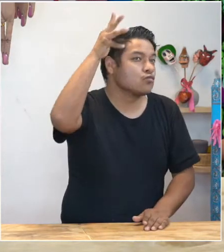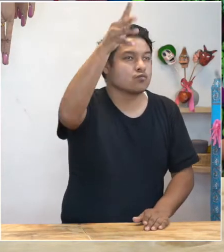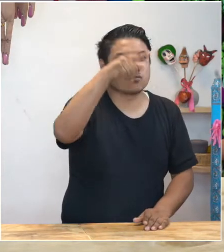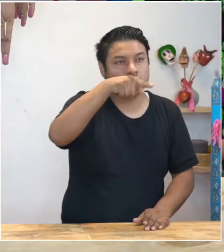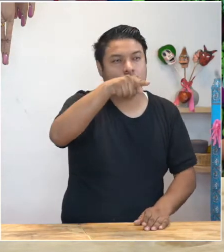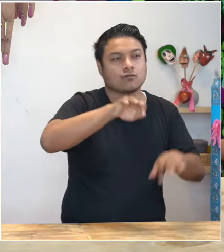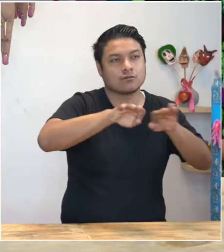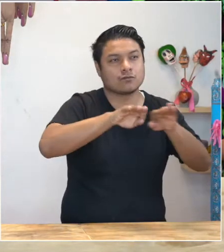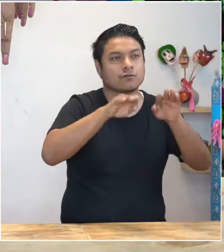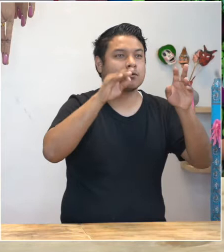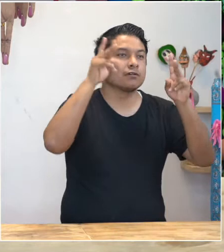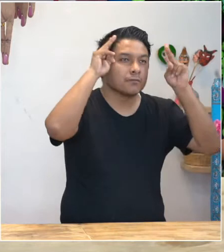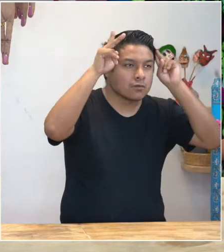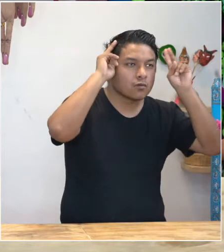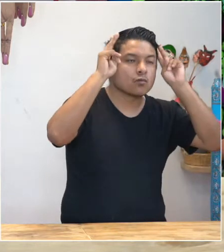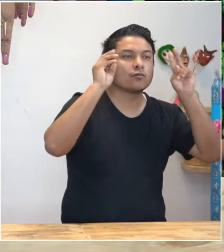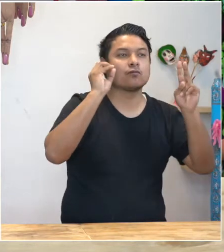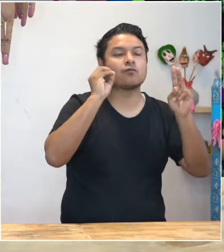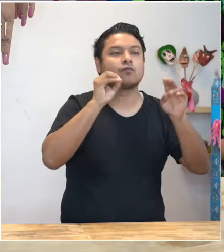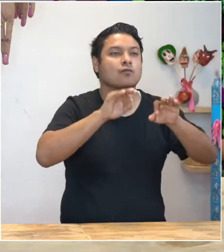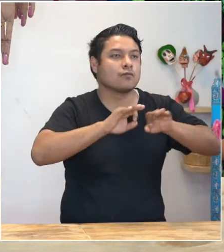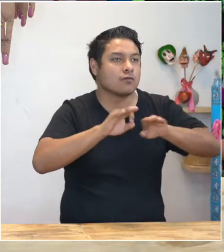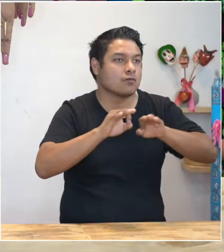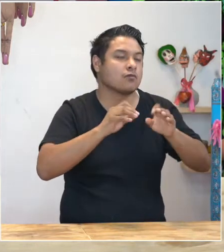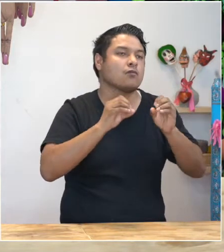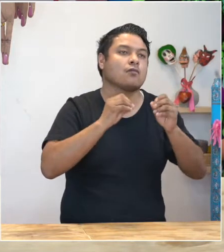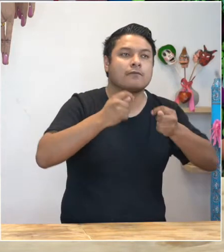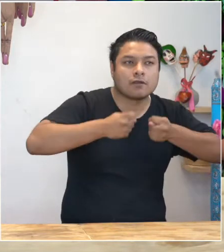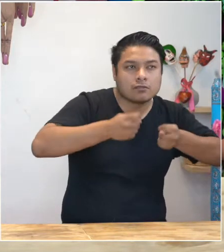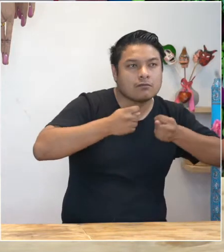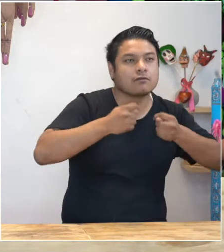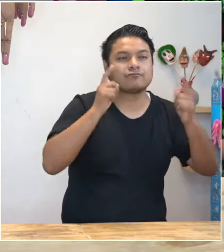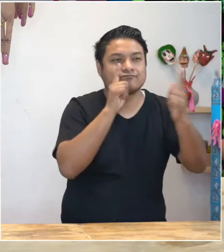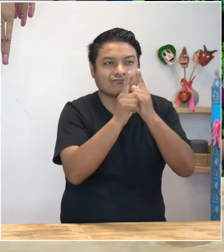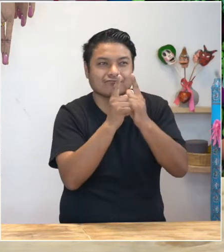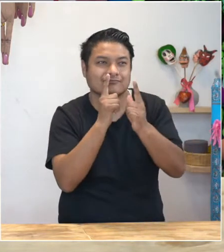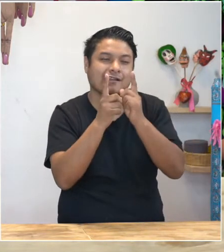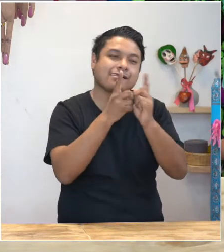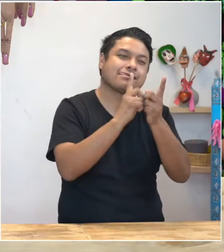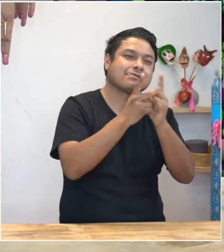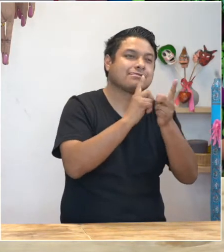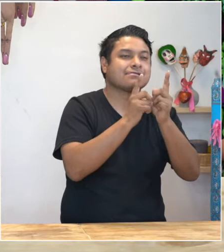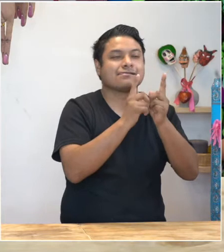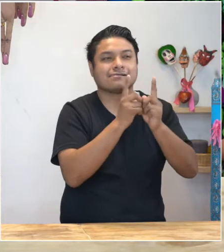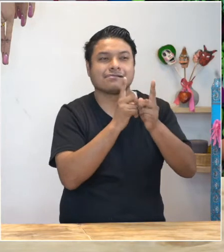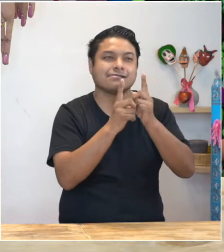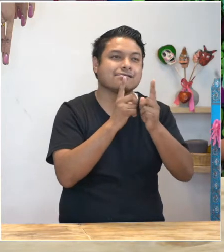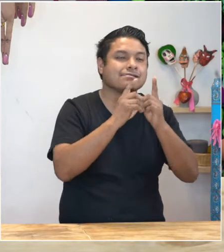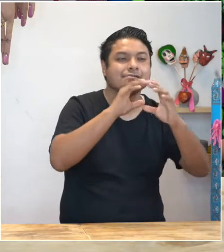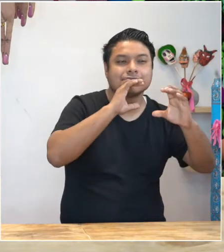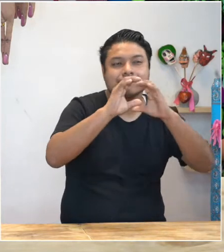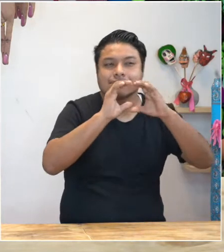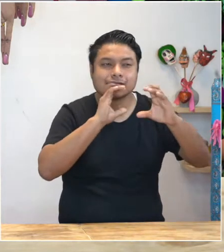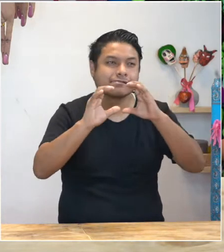que ustedes logren comunicarse con ellos de alguna manera, en este caso, pues, sabiendo la